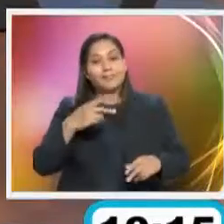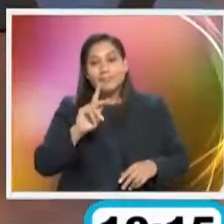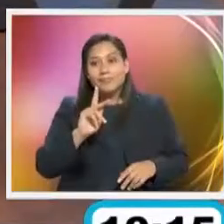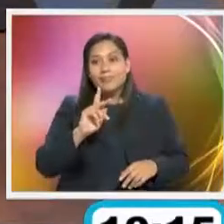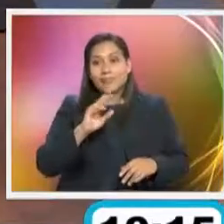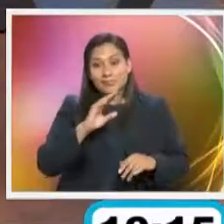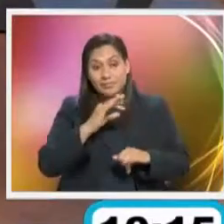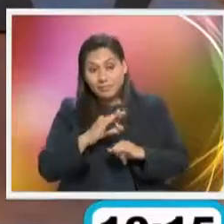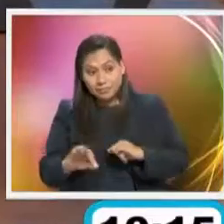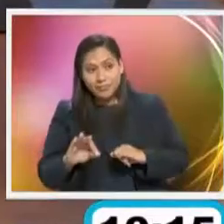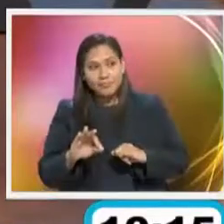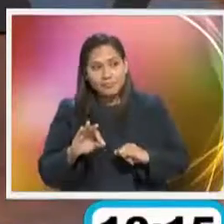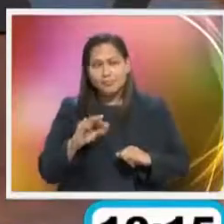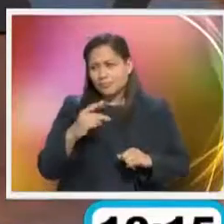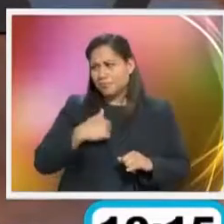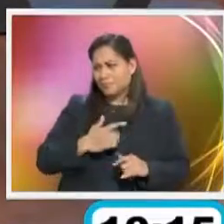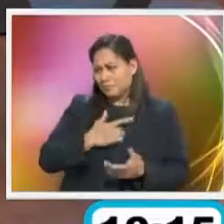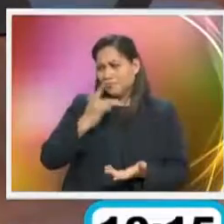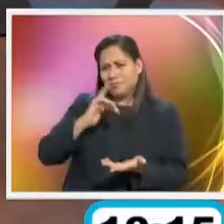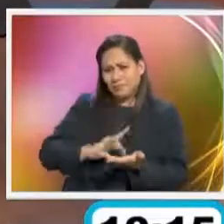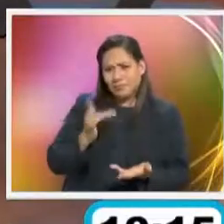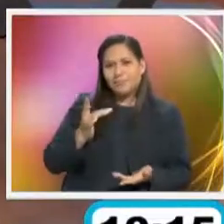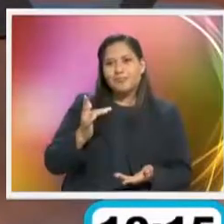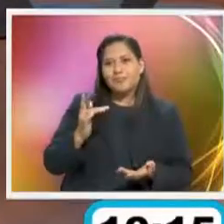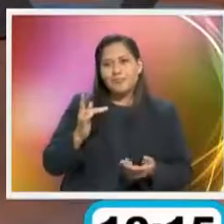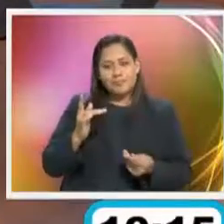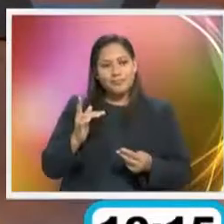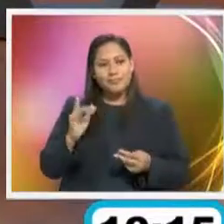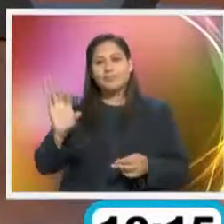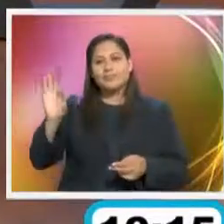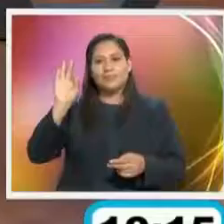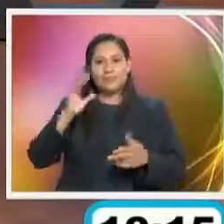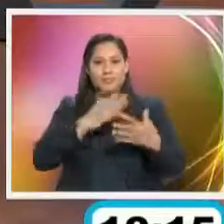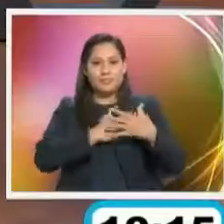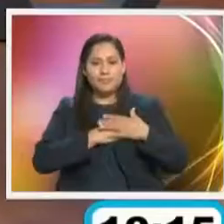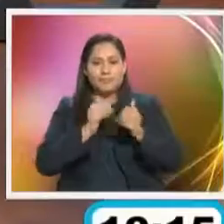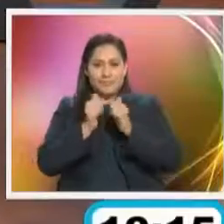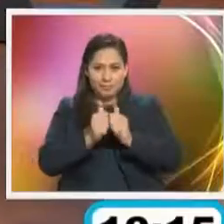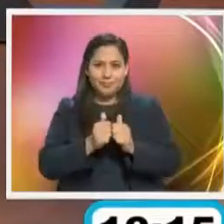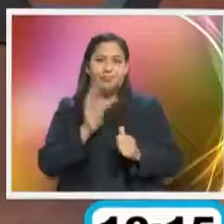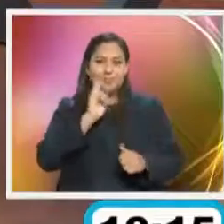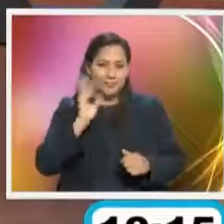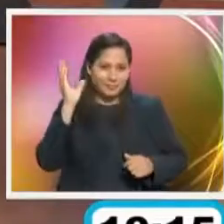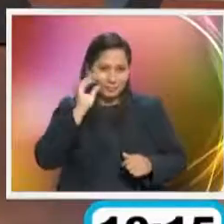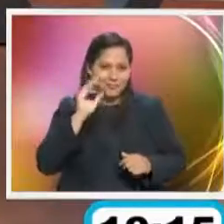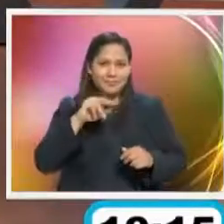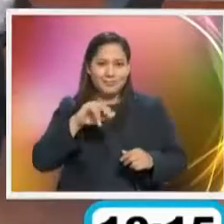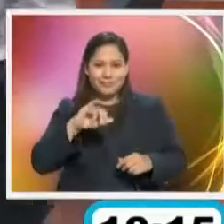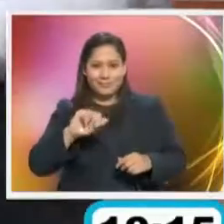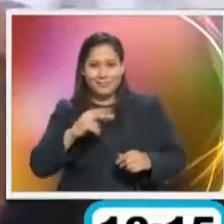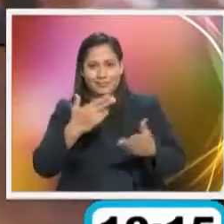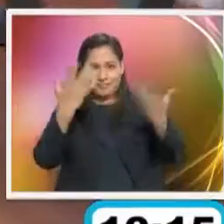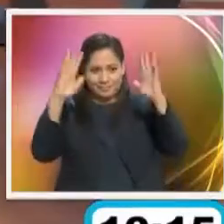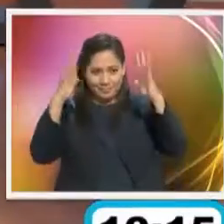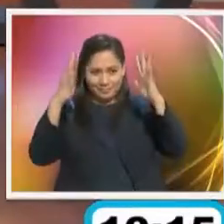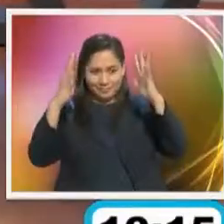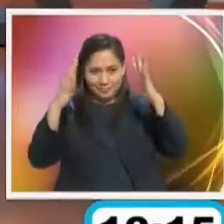final, pues me siento agradecida de estar, de haber encontrado el amor contigo, ¿no? Pues vamos a escucharlo, Nina. Claro.